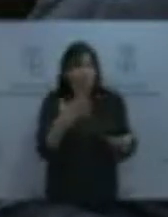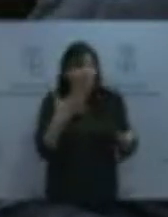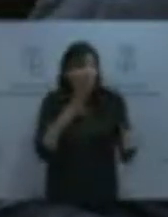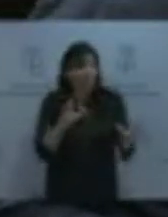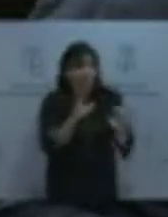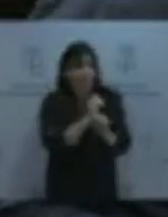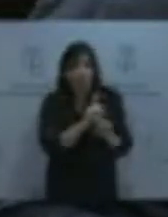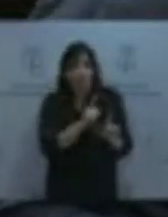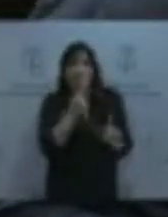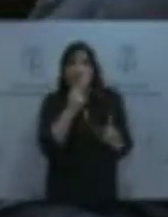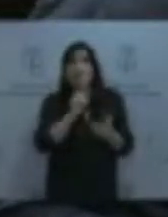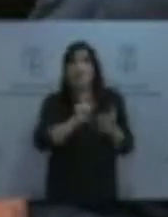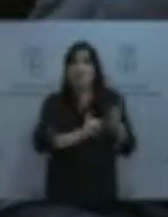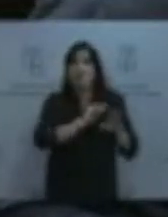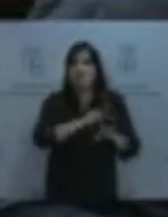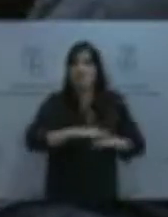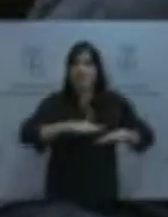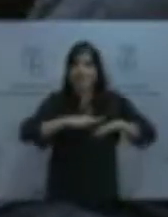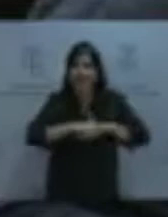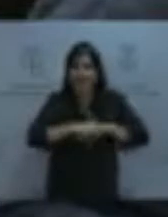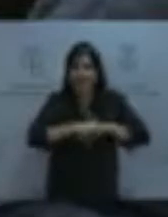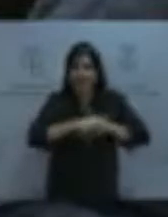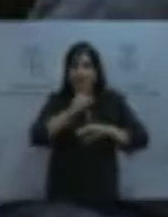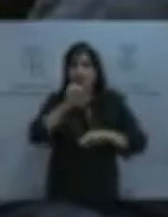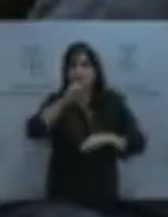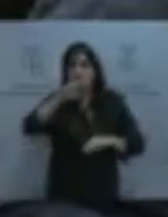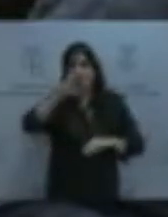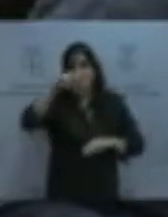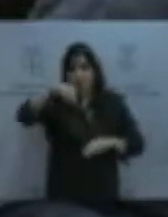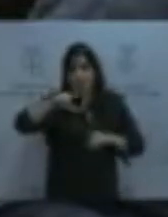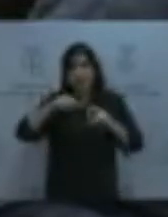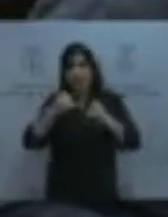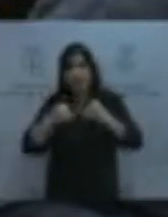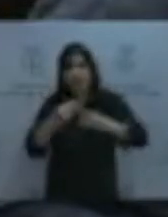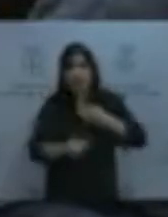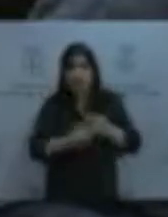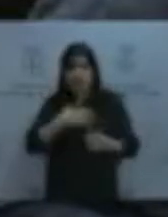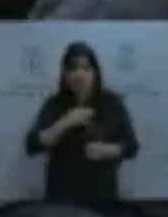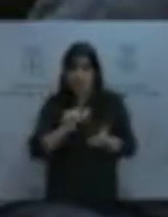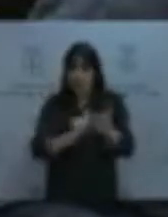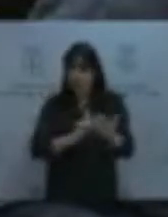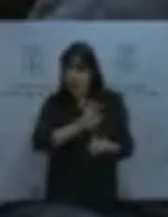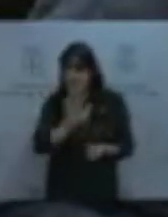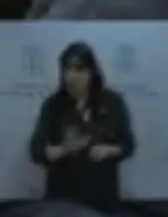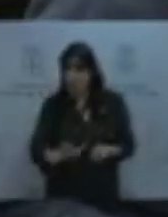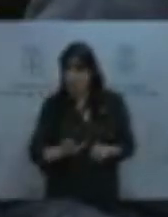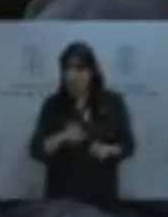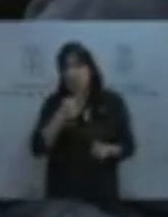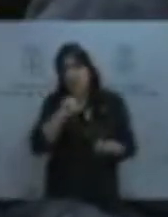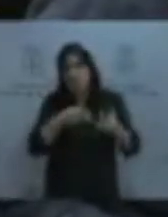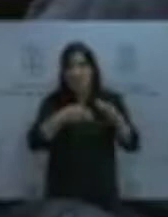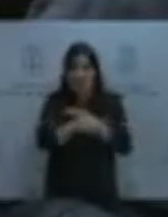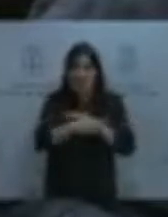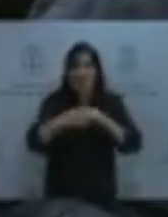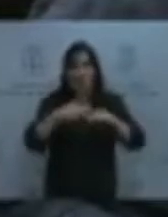por parte de Telecable. Contratos análogos a este, al denominado acceso a la red pública Asturcom, ARPA, habían sido